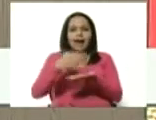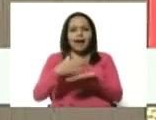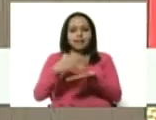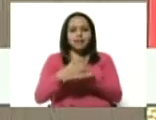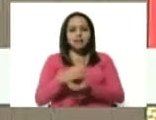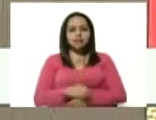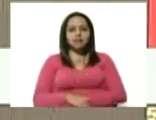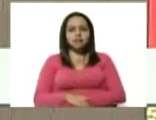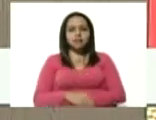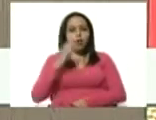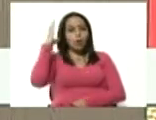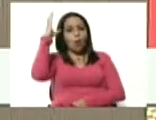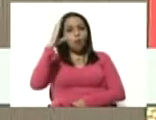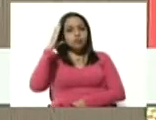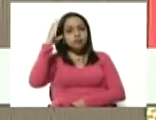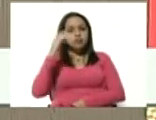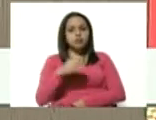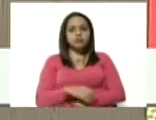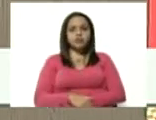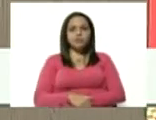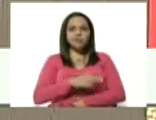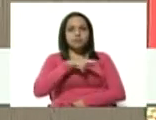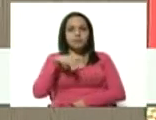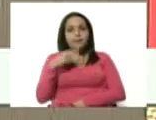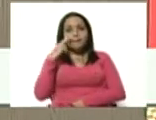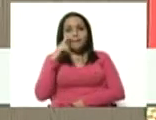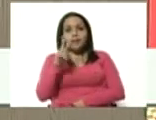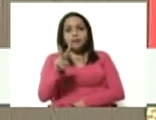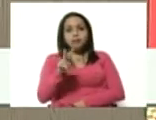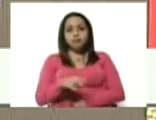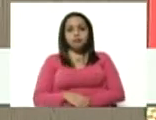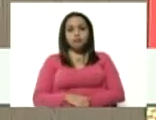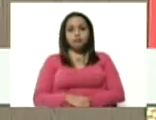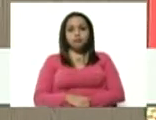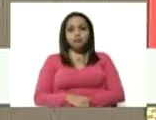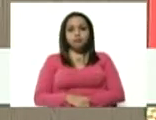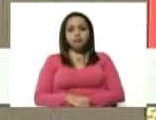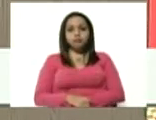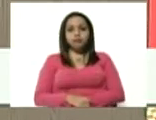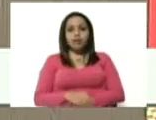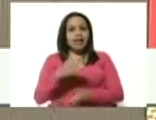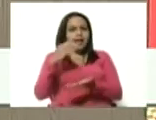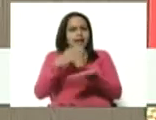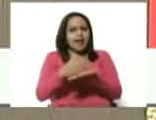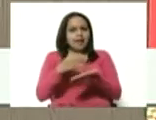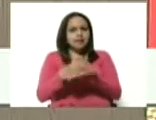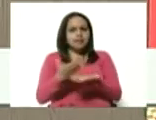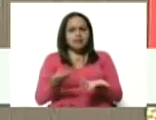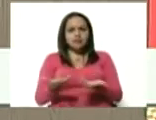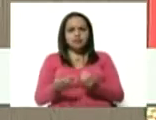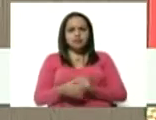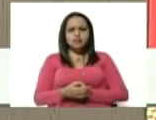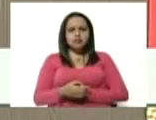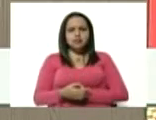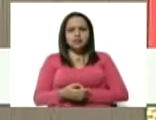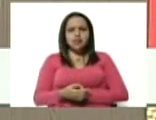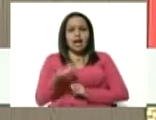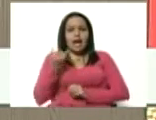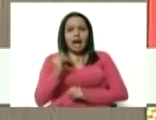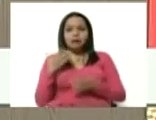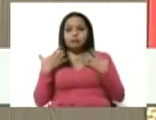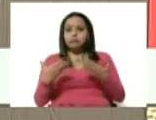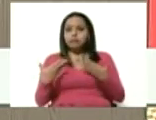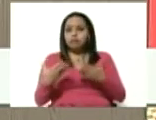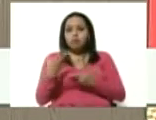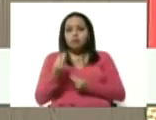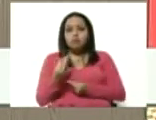máxima conciencia. Nosotros hemos visto a veces imágenes en Katia que ya realmente son alarmantes.